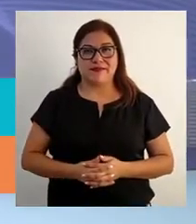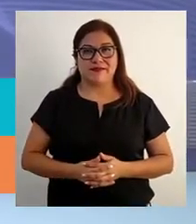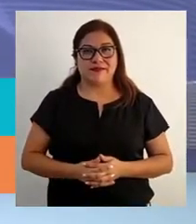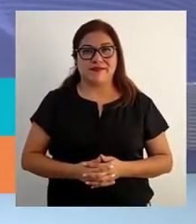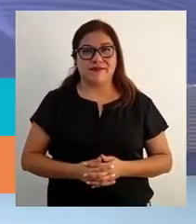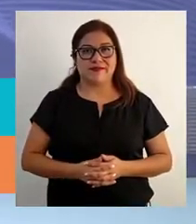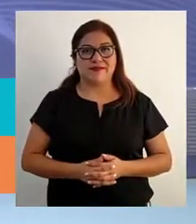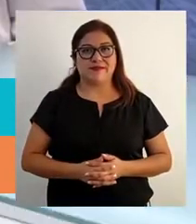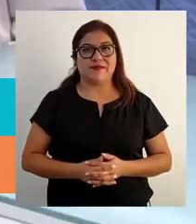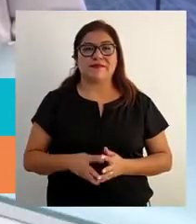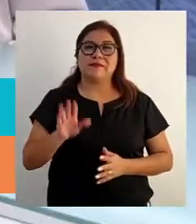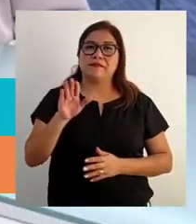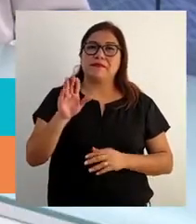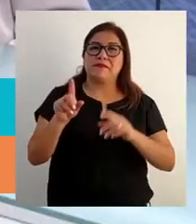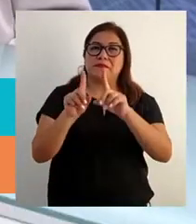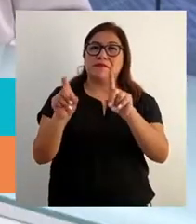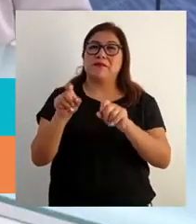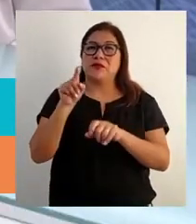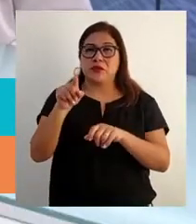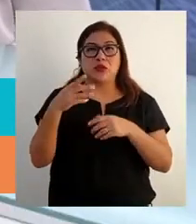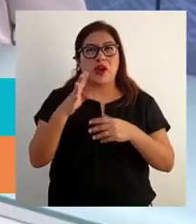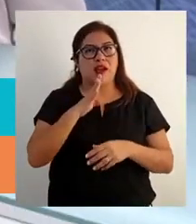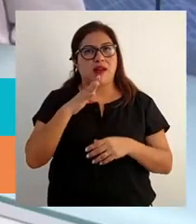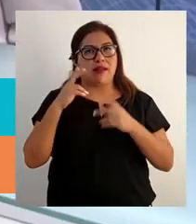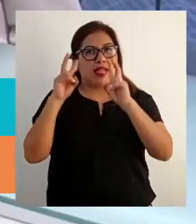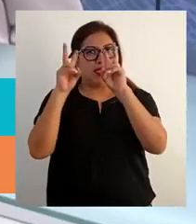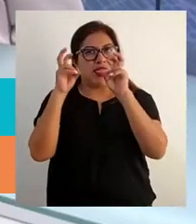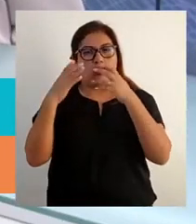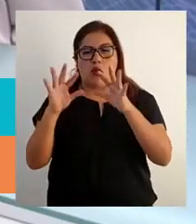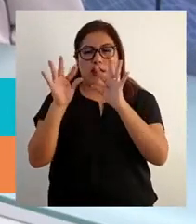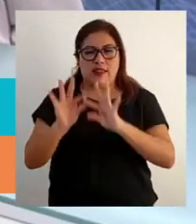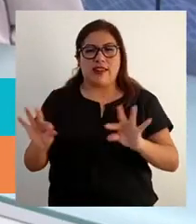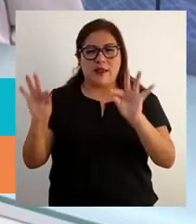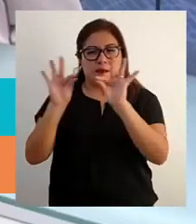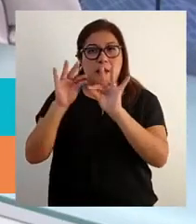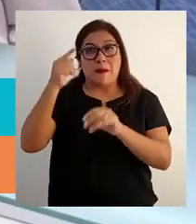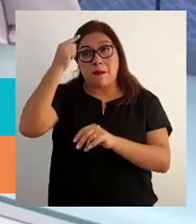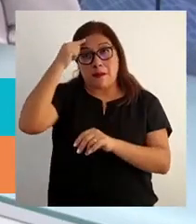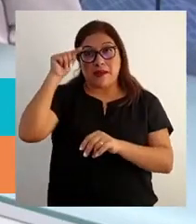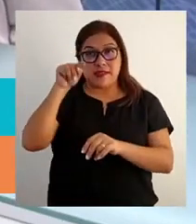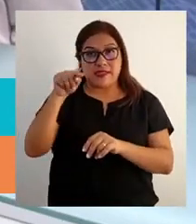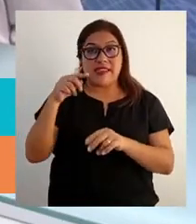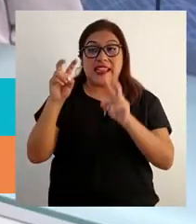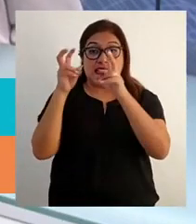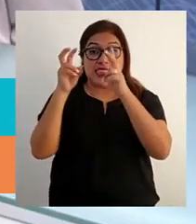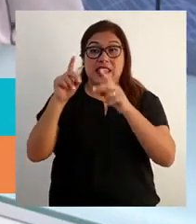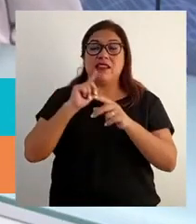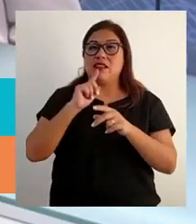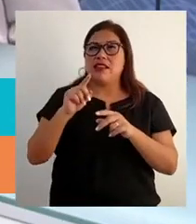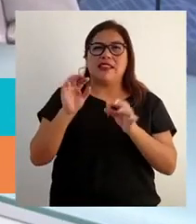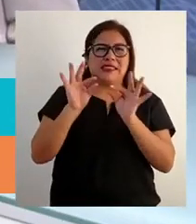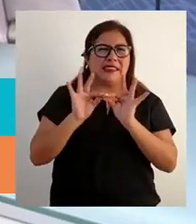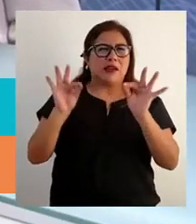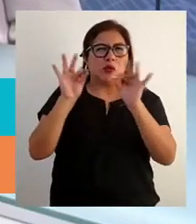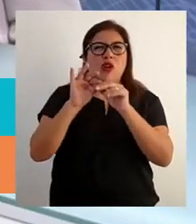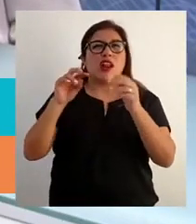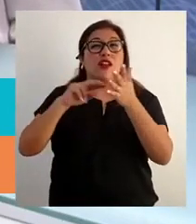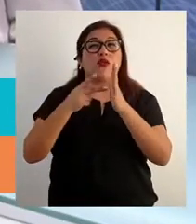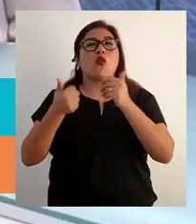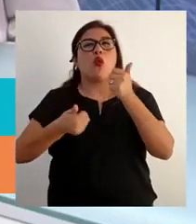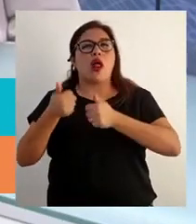un tema muy sensible y yo diría la columna vertebral de todo esto, la capacitación. Porque mire